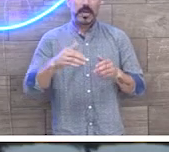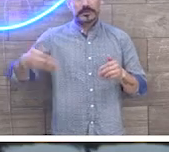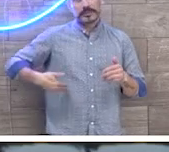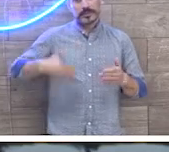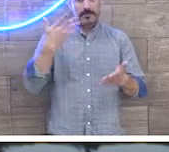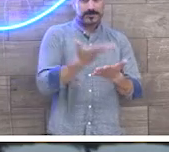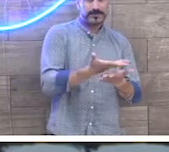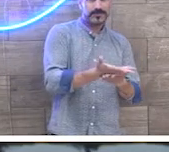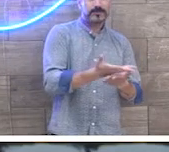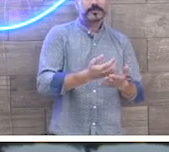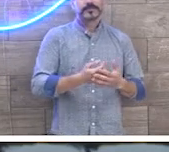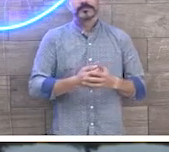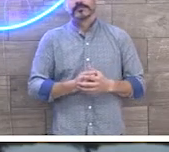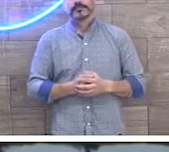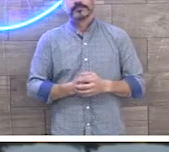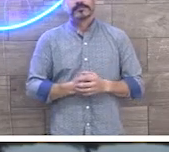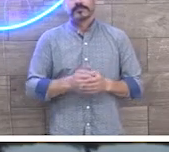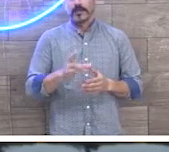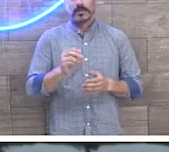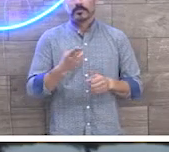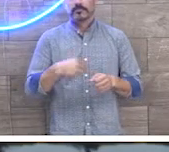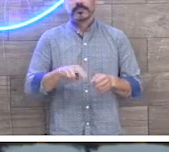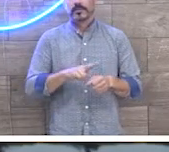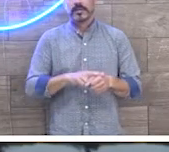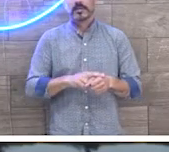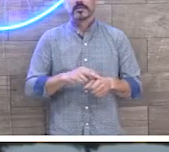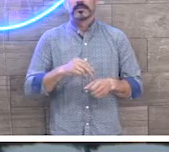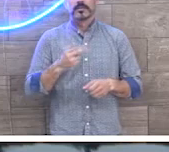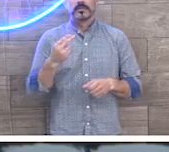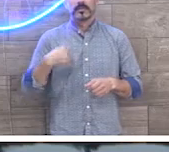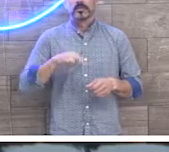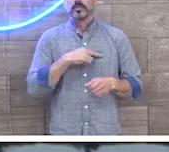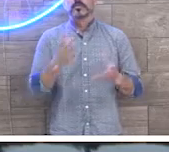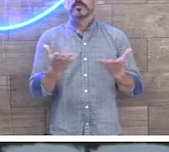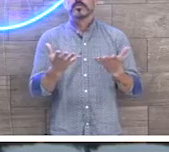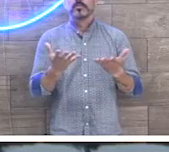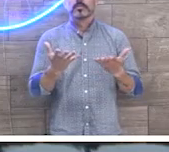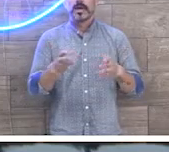hasta generan un factor de riesgo por hacer una